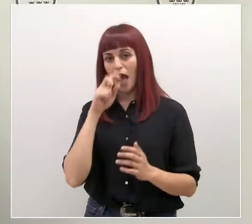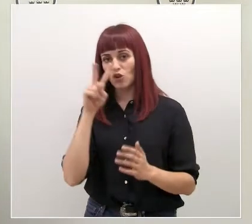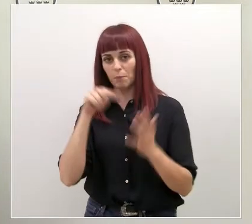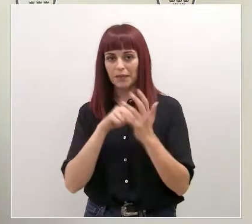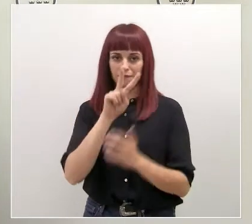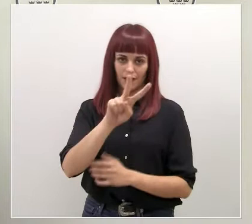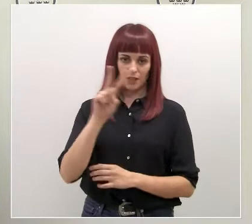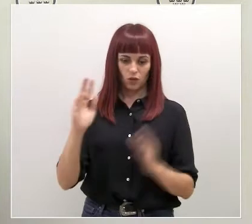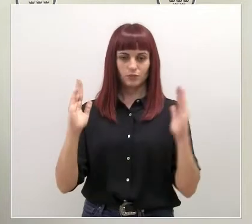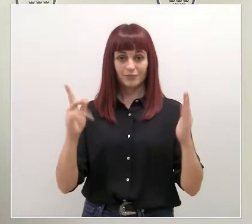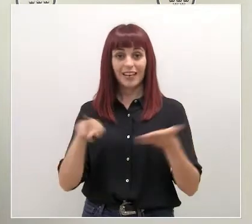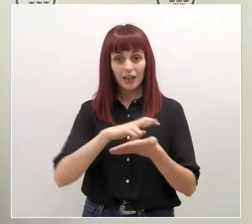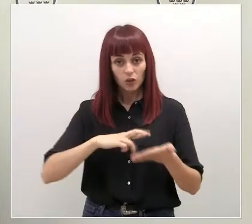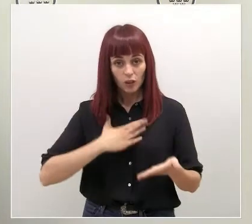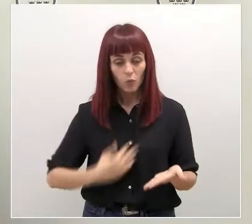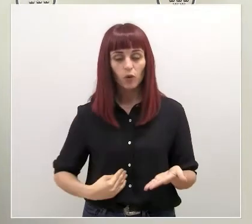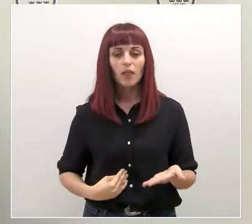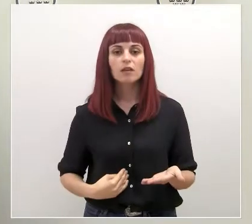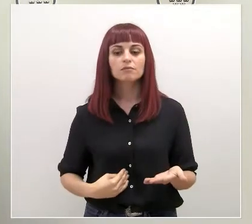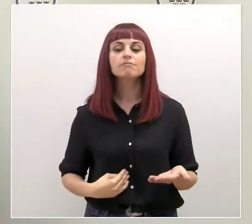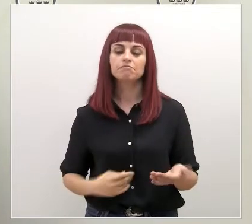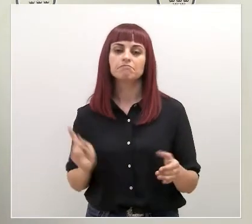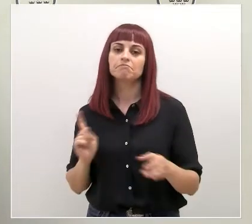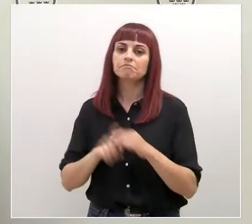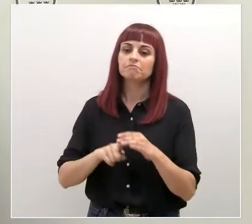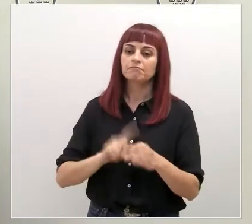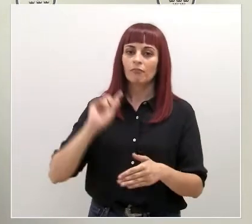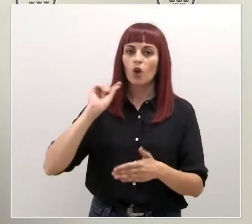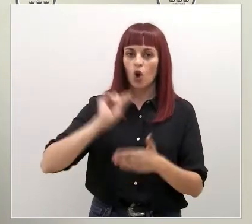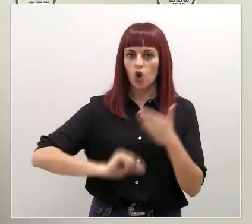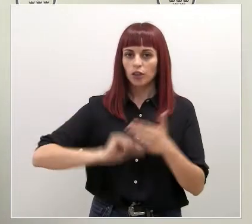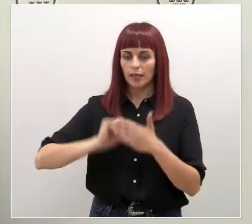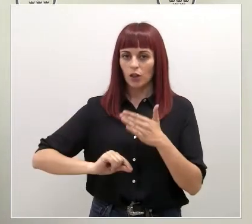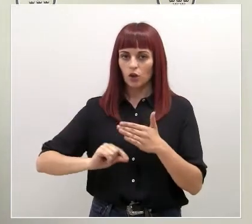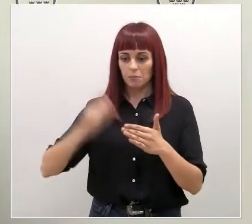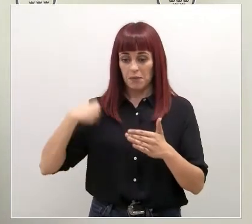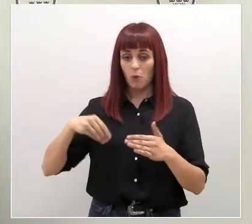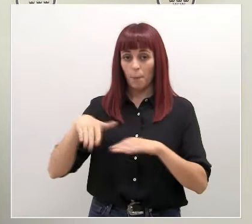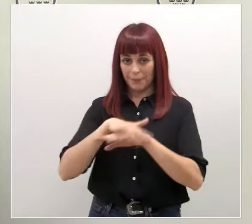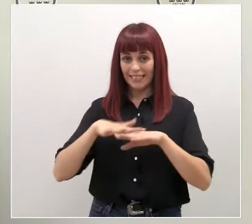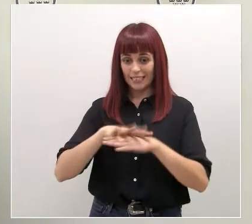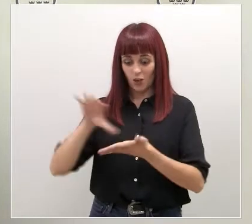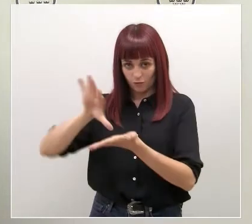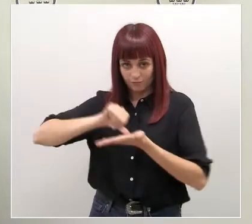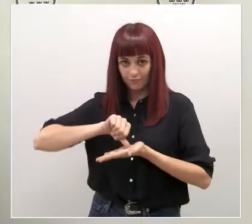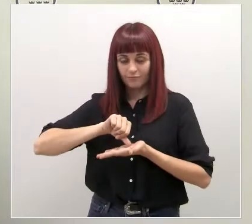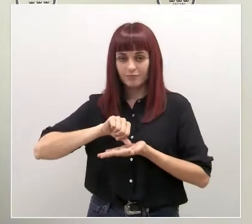2021-2022. La región de Murcia se une a la contratación que se centralizará desde el Ministerio y que nos garantizará contar con el